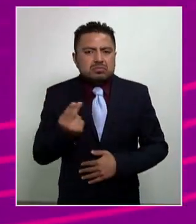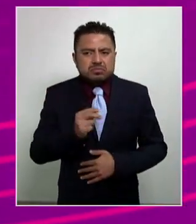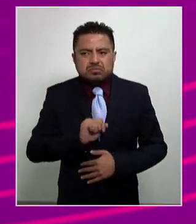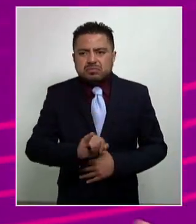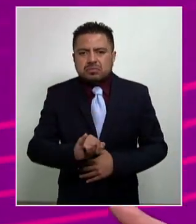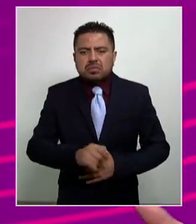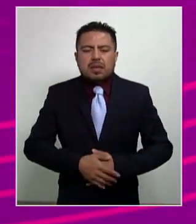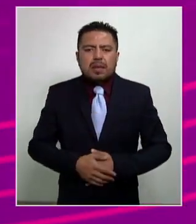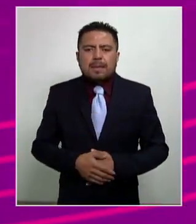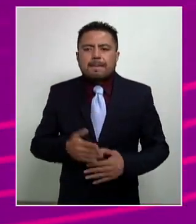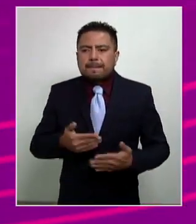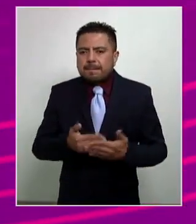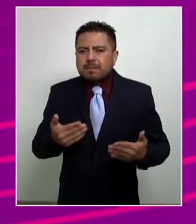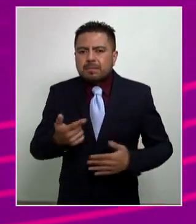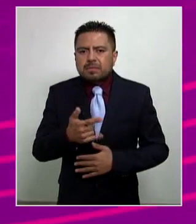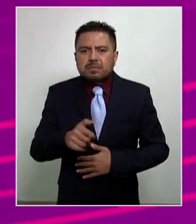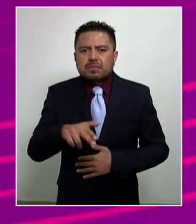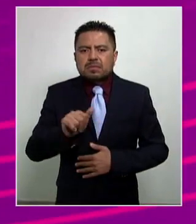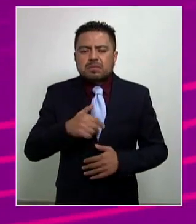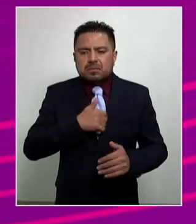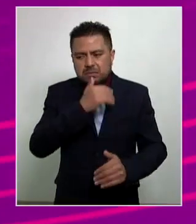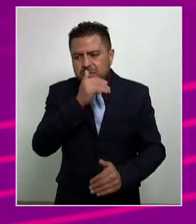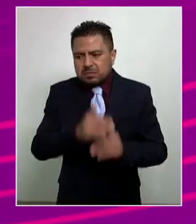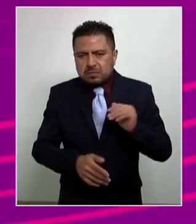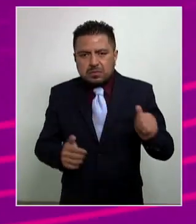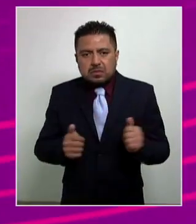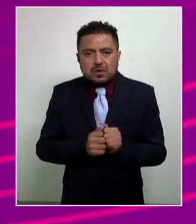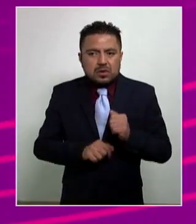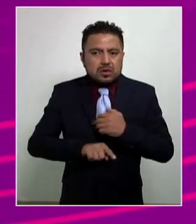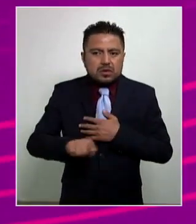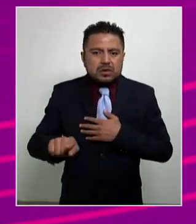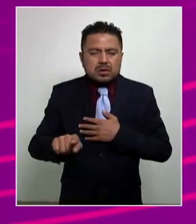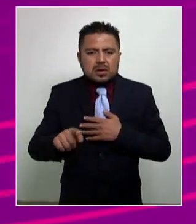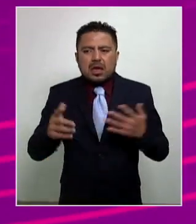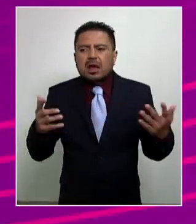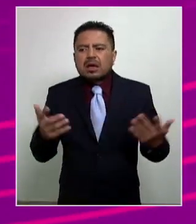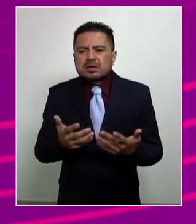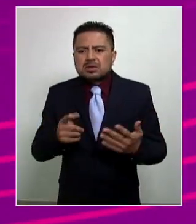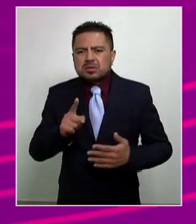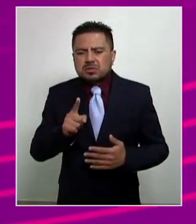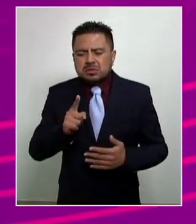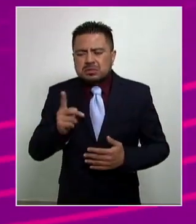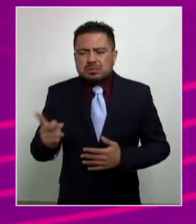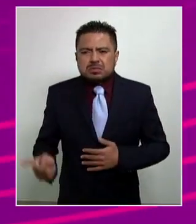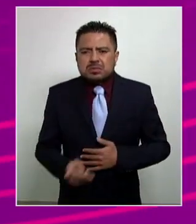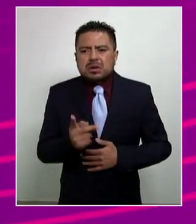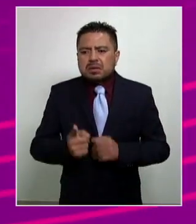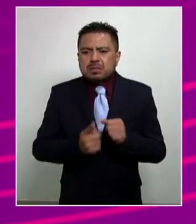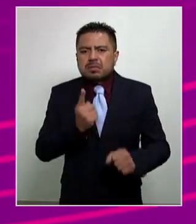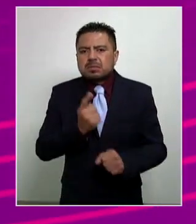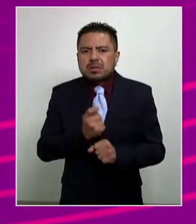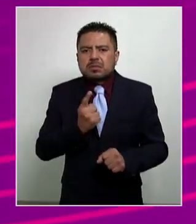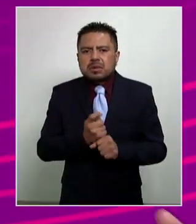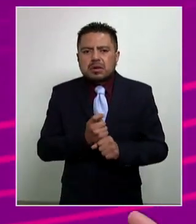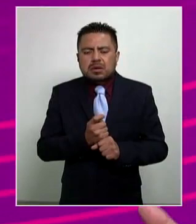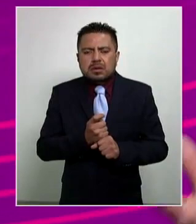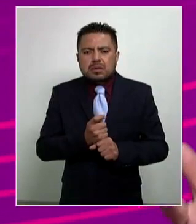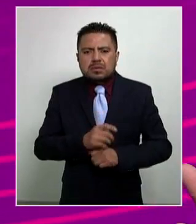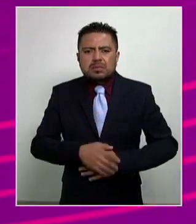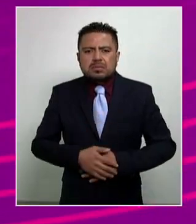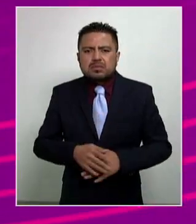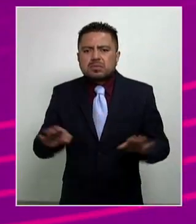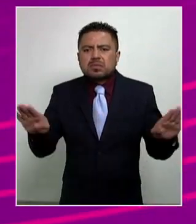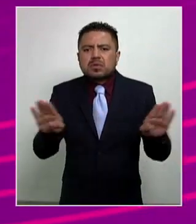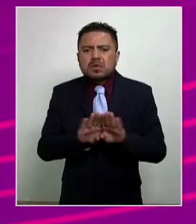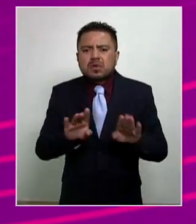¿no? Ahora, Gina, déjame terminar contigo haciéndote un par de preguntas. La primera es,